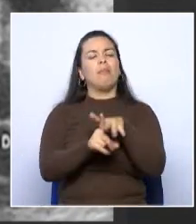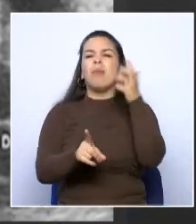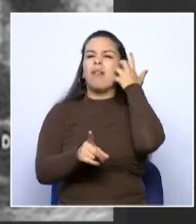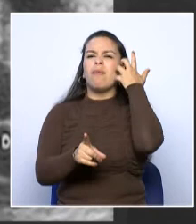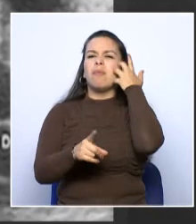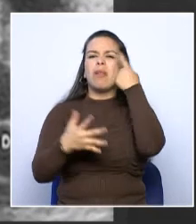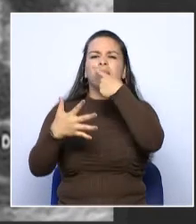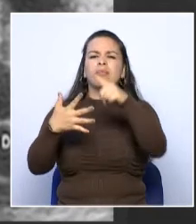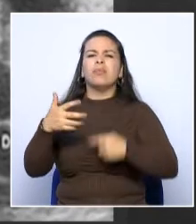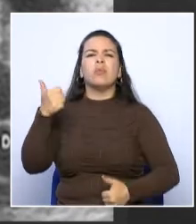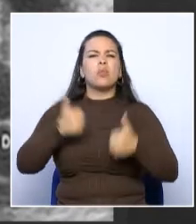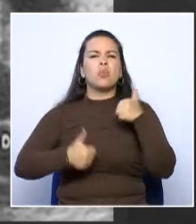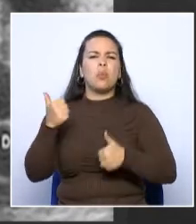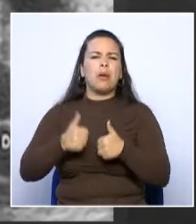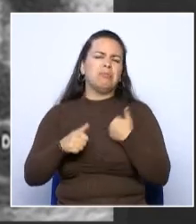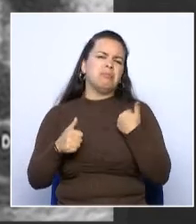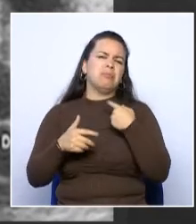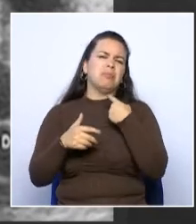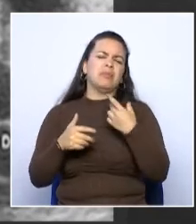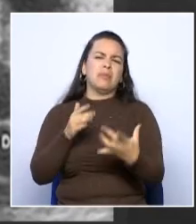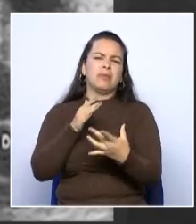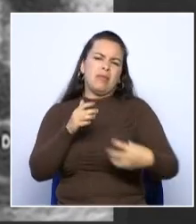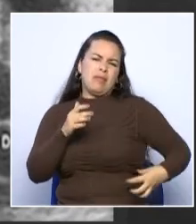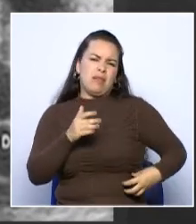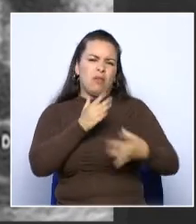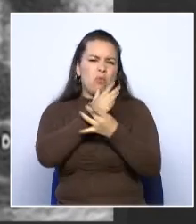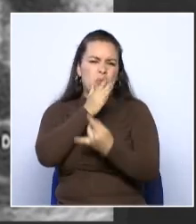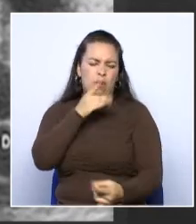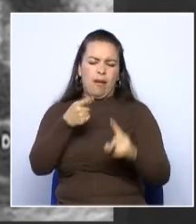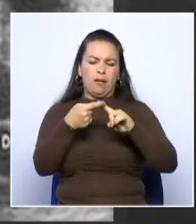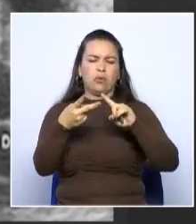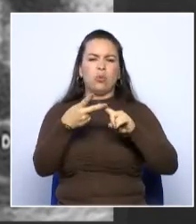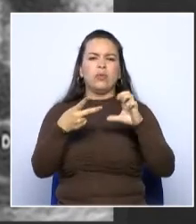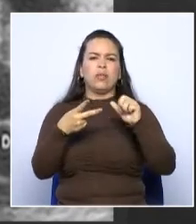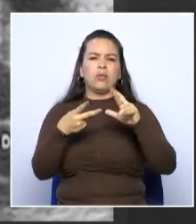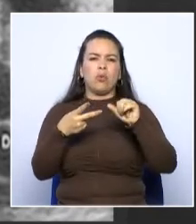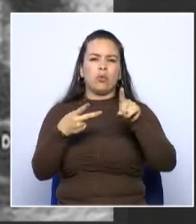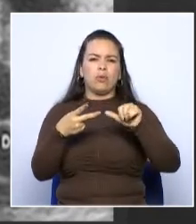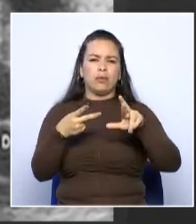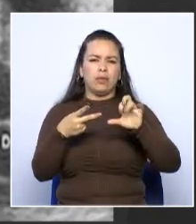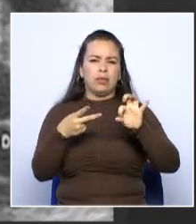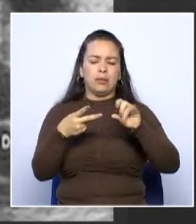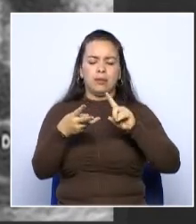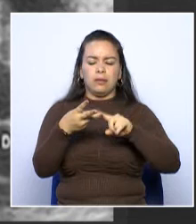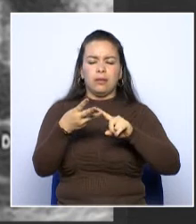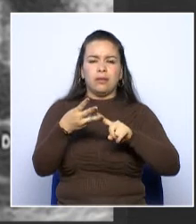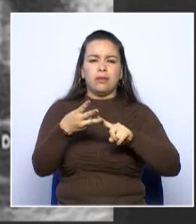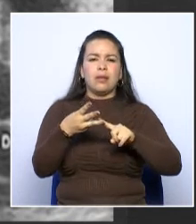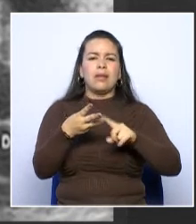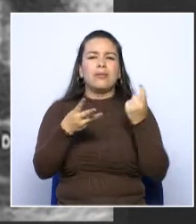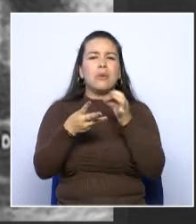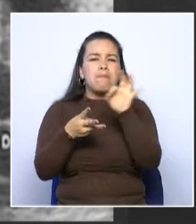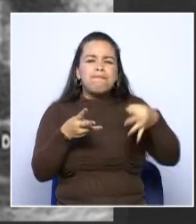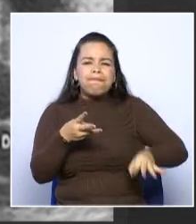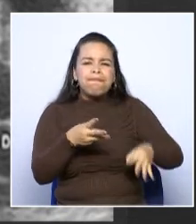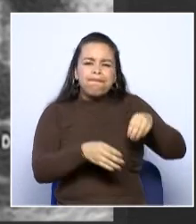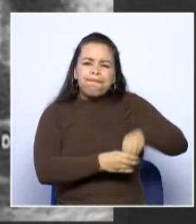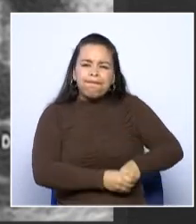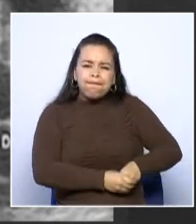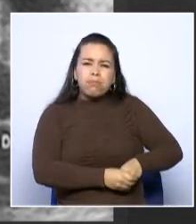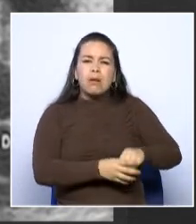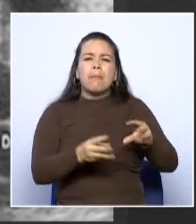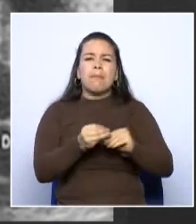esto? Pues enfermedades difusas, el hígado graso, como les decía, la cirrosis, y enfermedades focales, nódulos, quistes, y la